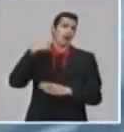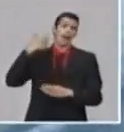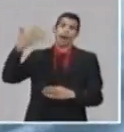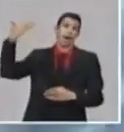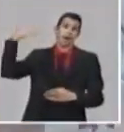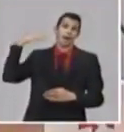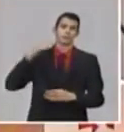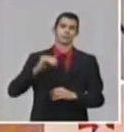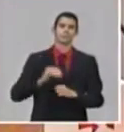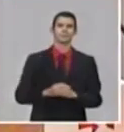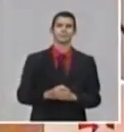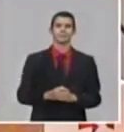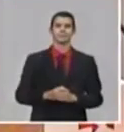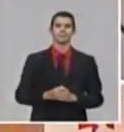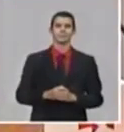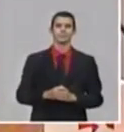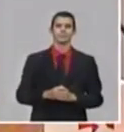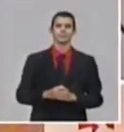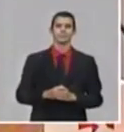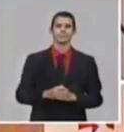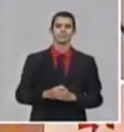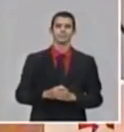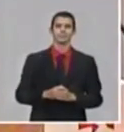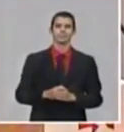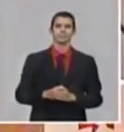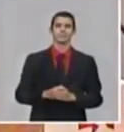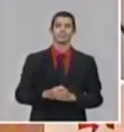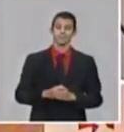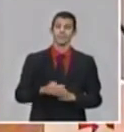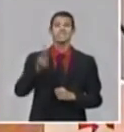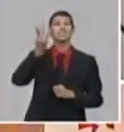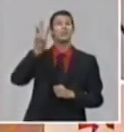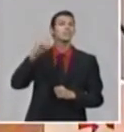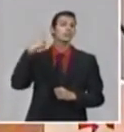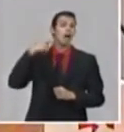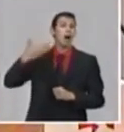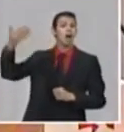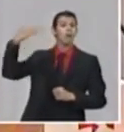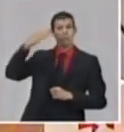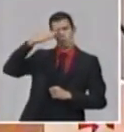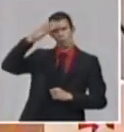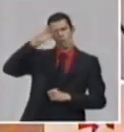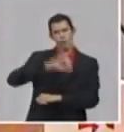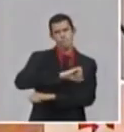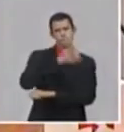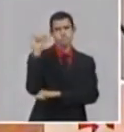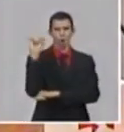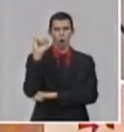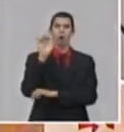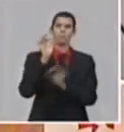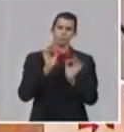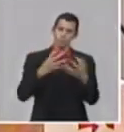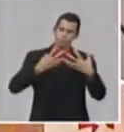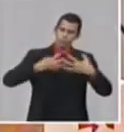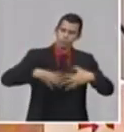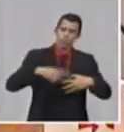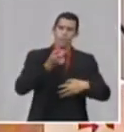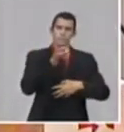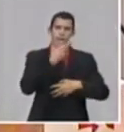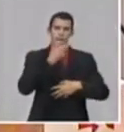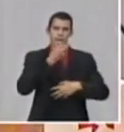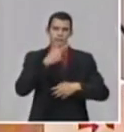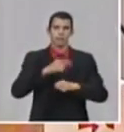Y bueno, se obtuvo el interferón leucocitario en tiempo récord, y Cuba fue el segundo país en el mundo que produjo